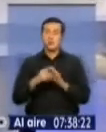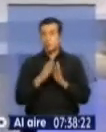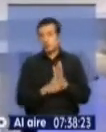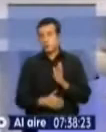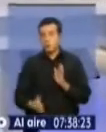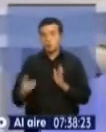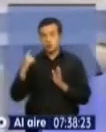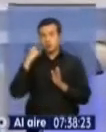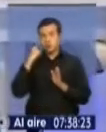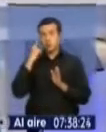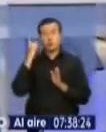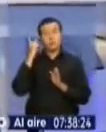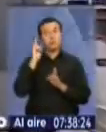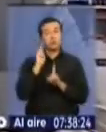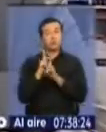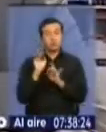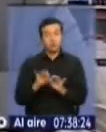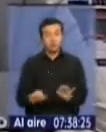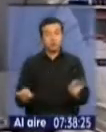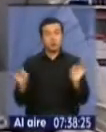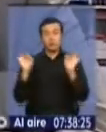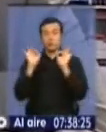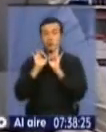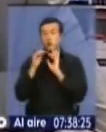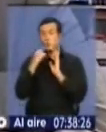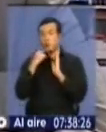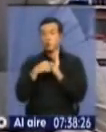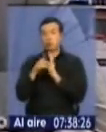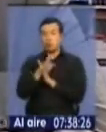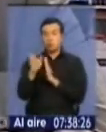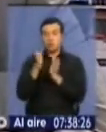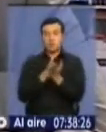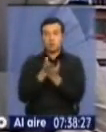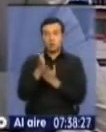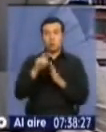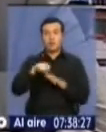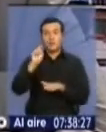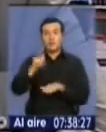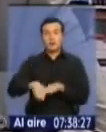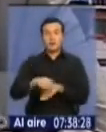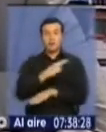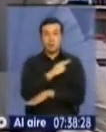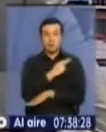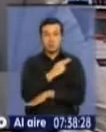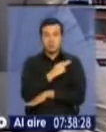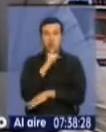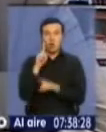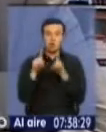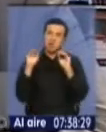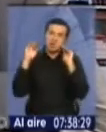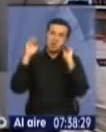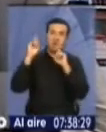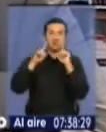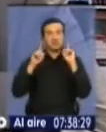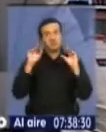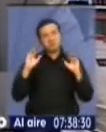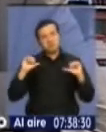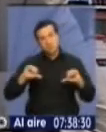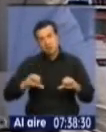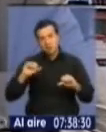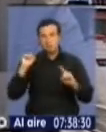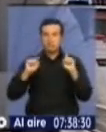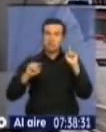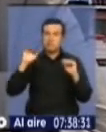duda es uno de los factores fundamentales. Tienes facultades de derecho, unas mejores, otras peores, pero en general